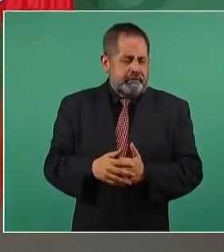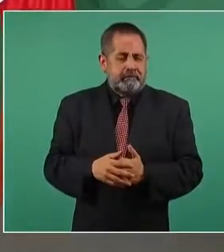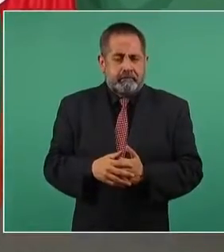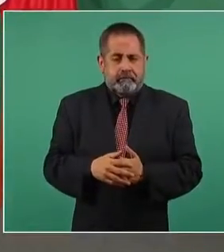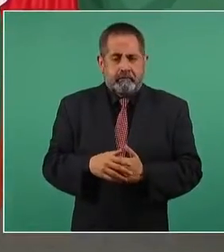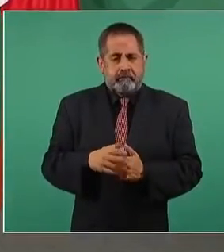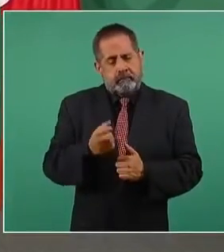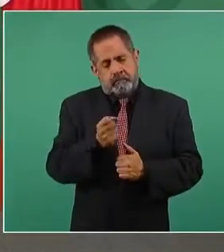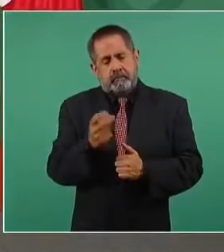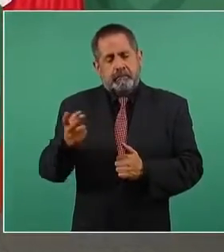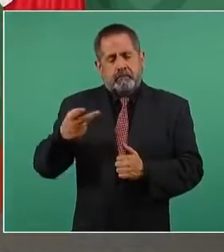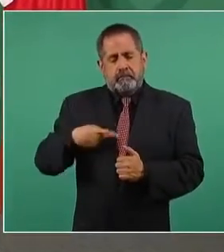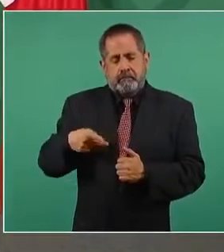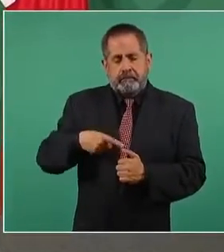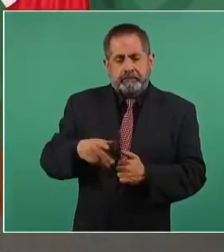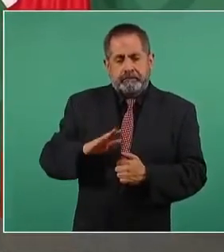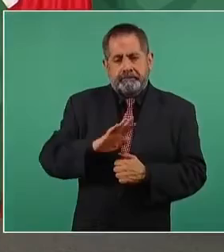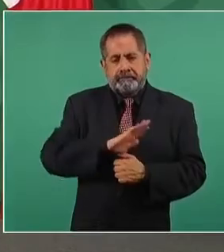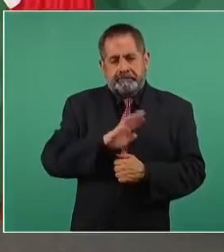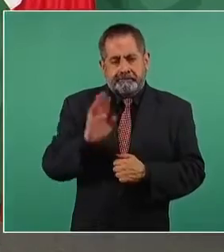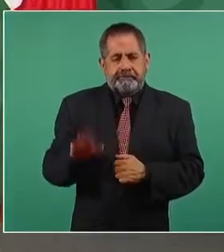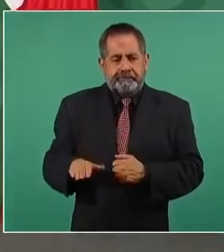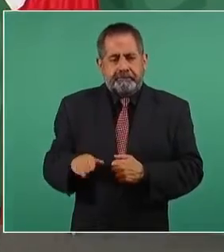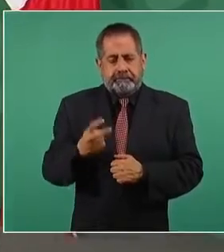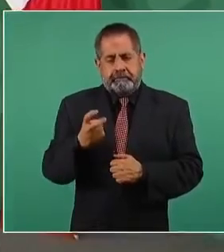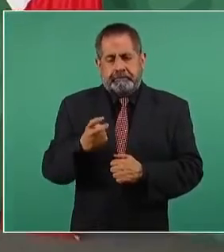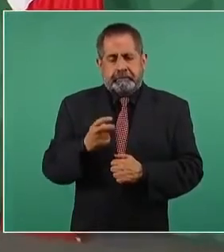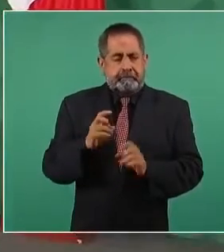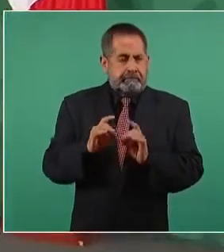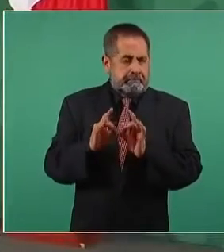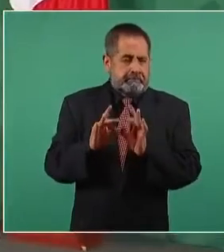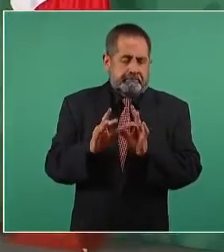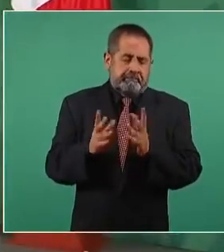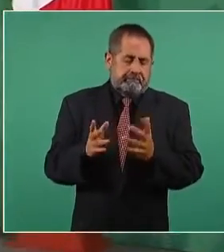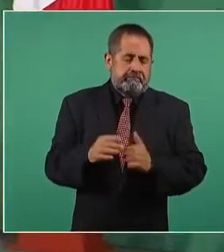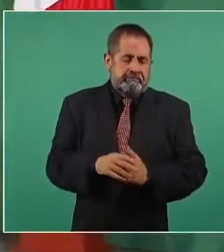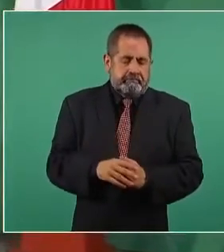y perdieran la vida en este accidente